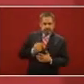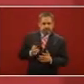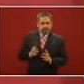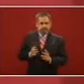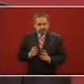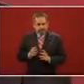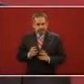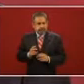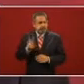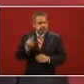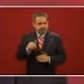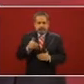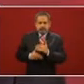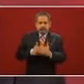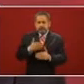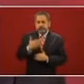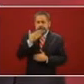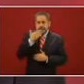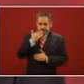vamos bien,